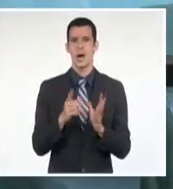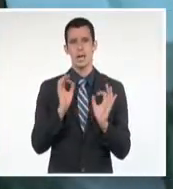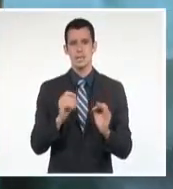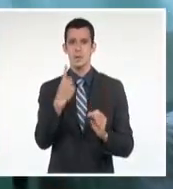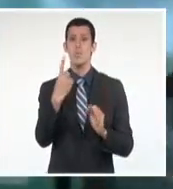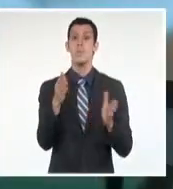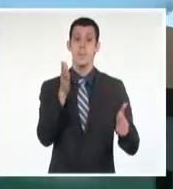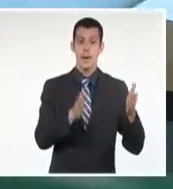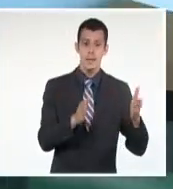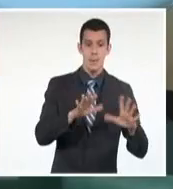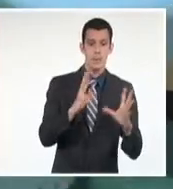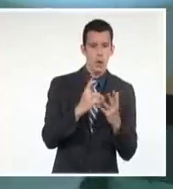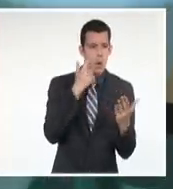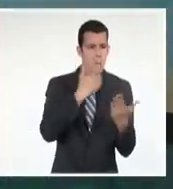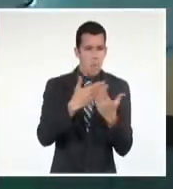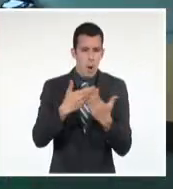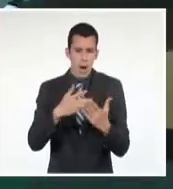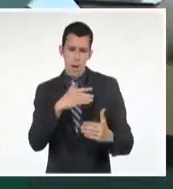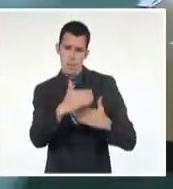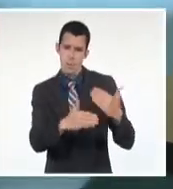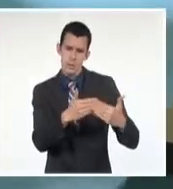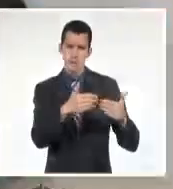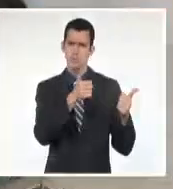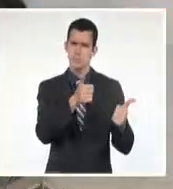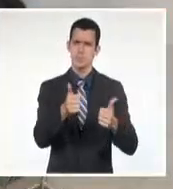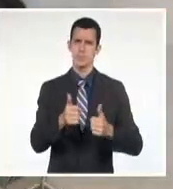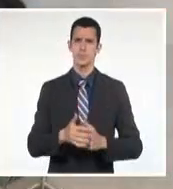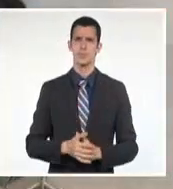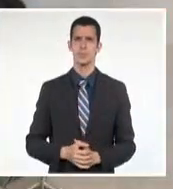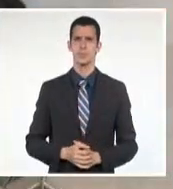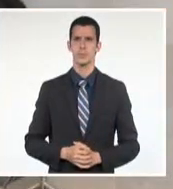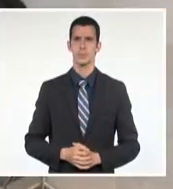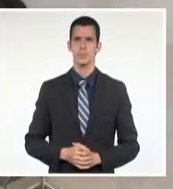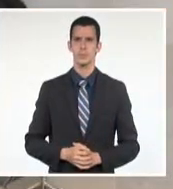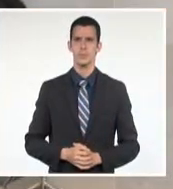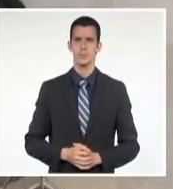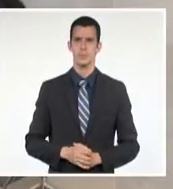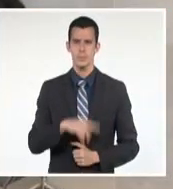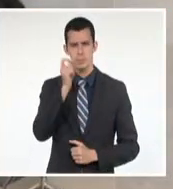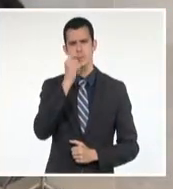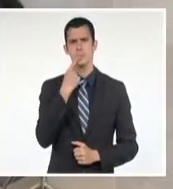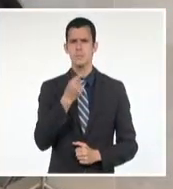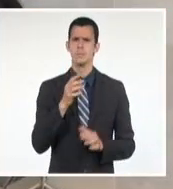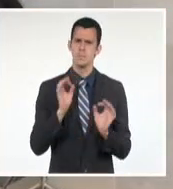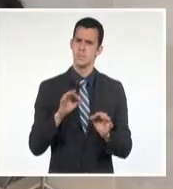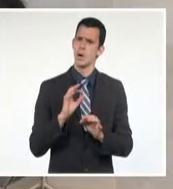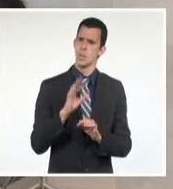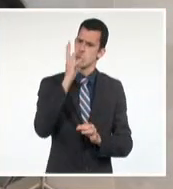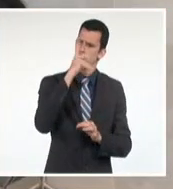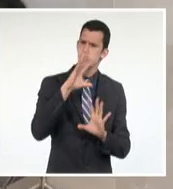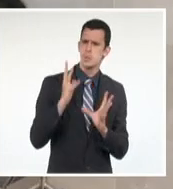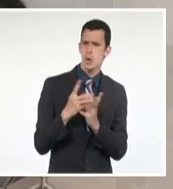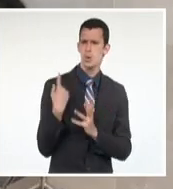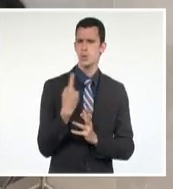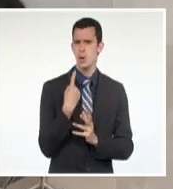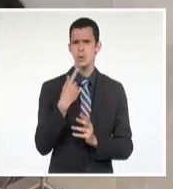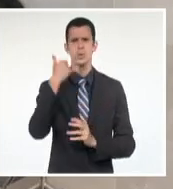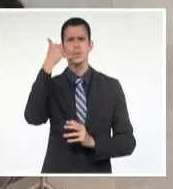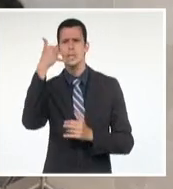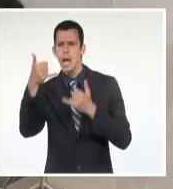ensayo. Un proceso bonito porque hemos hecho un reclutamiento seleccionado por